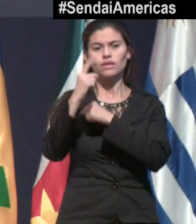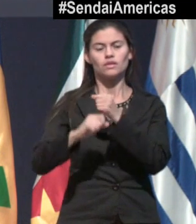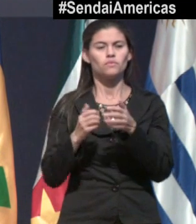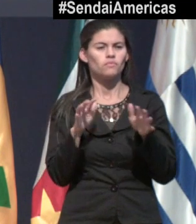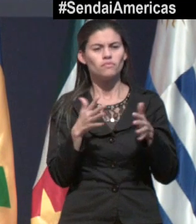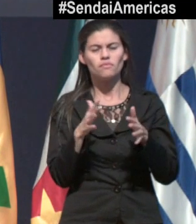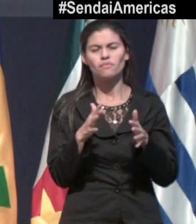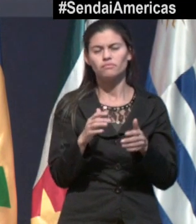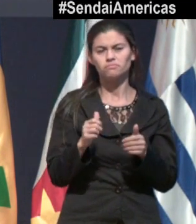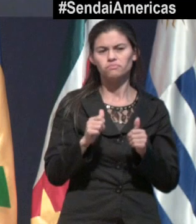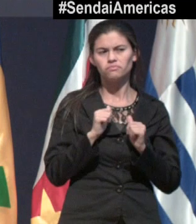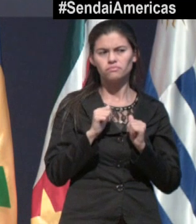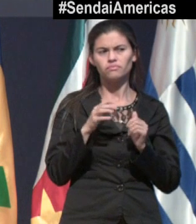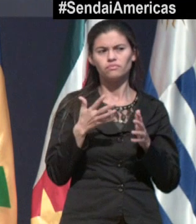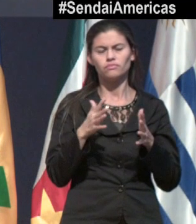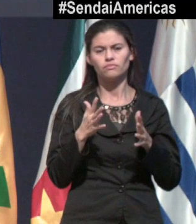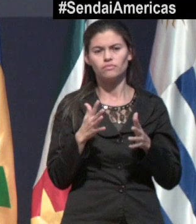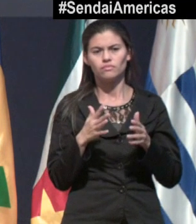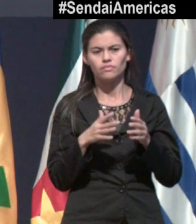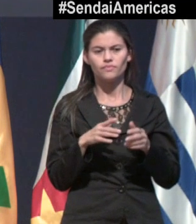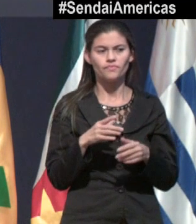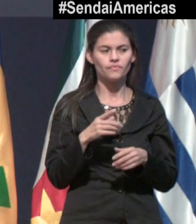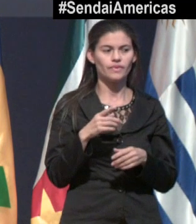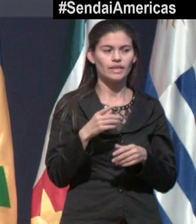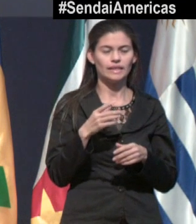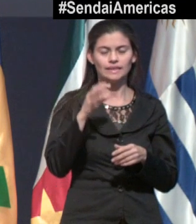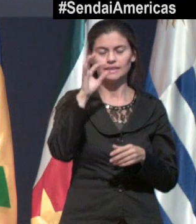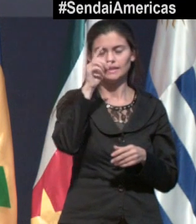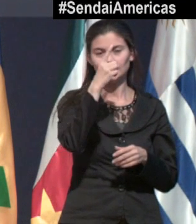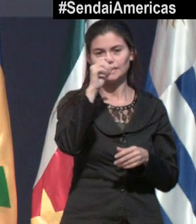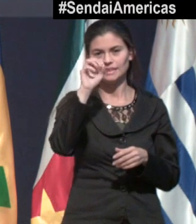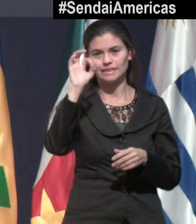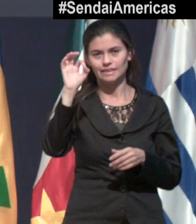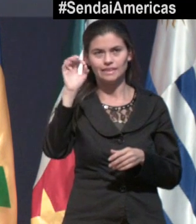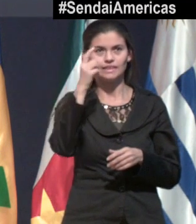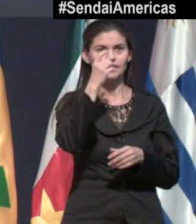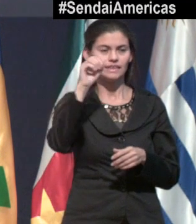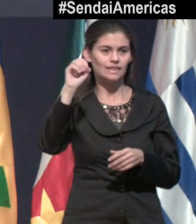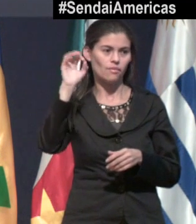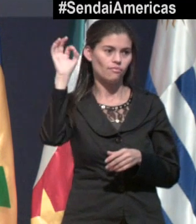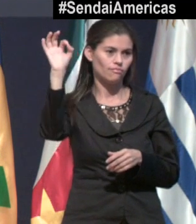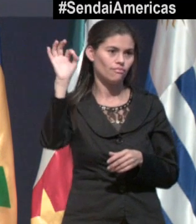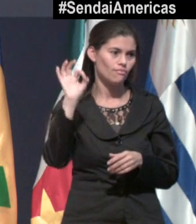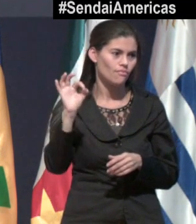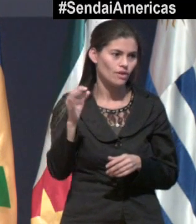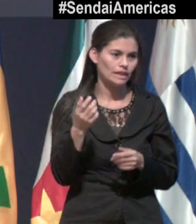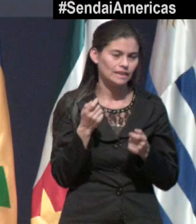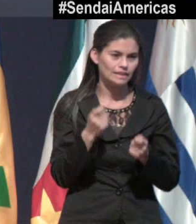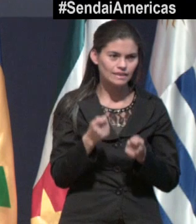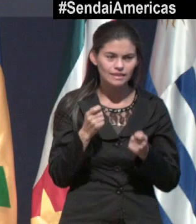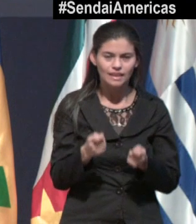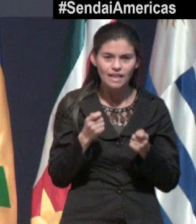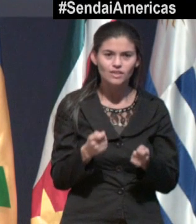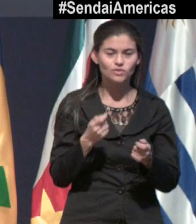promedio esperado es en algunos casos más de 100% de lo que el país actualmente está gastando, por ejemplo, en